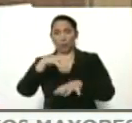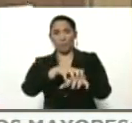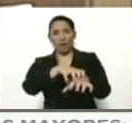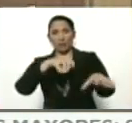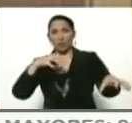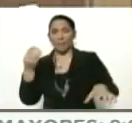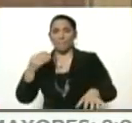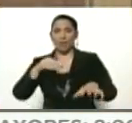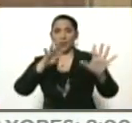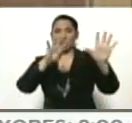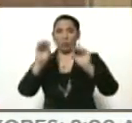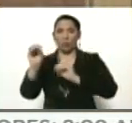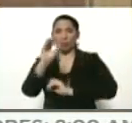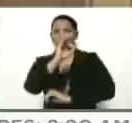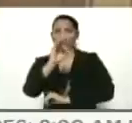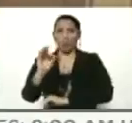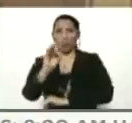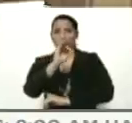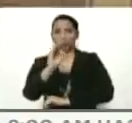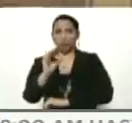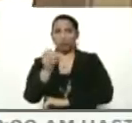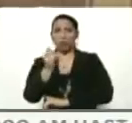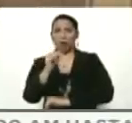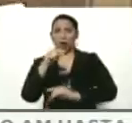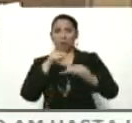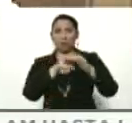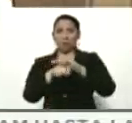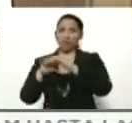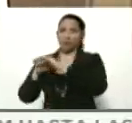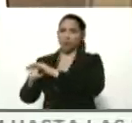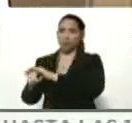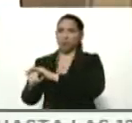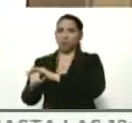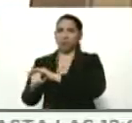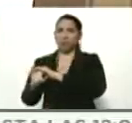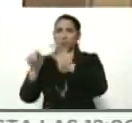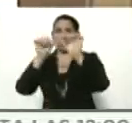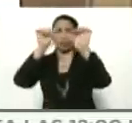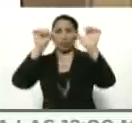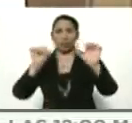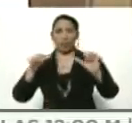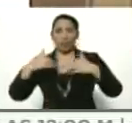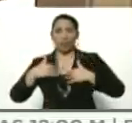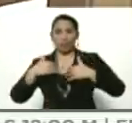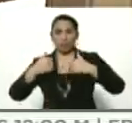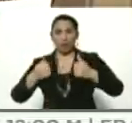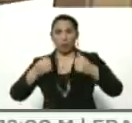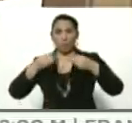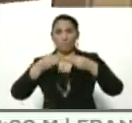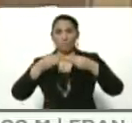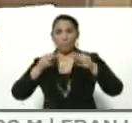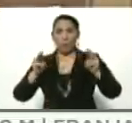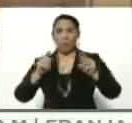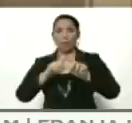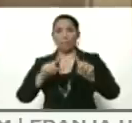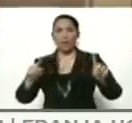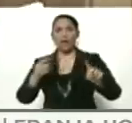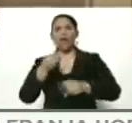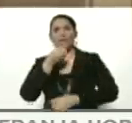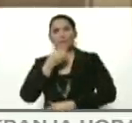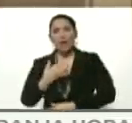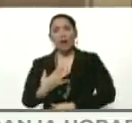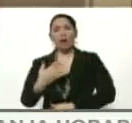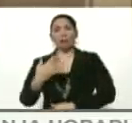más del 90%, está recluido en el sistema de salud pública. Pero como bien lo ha señalado el